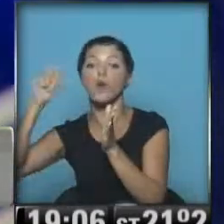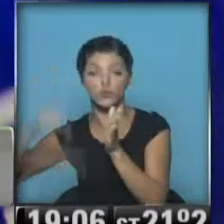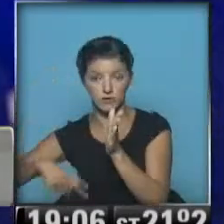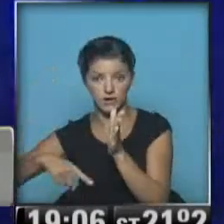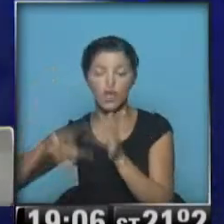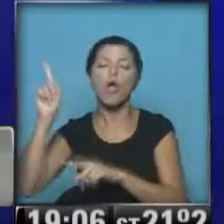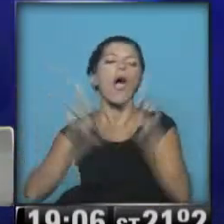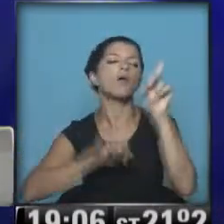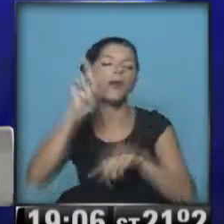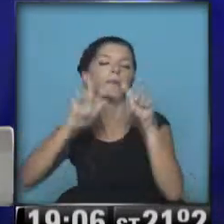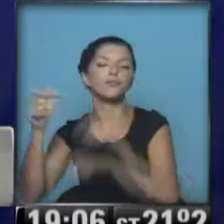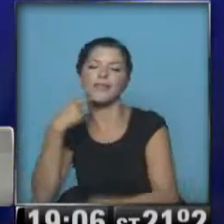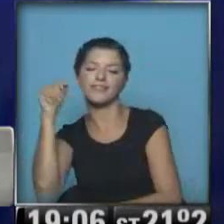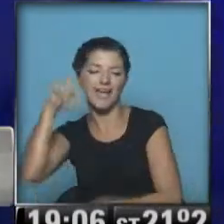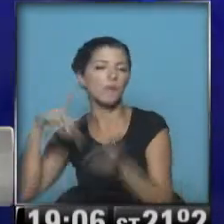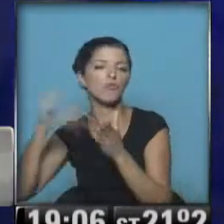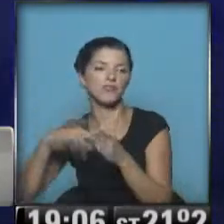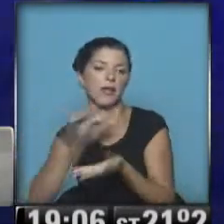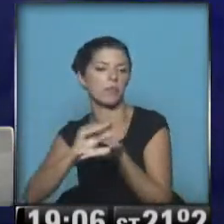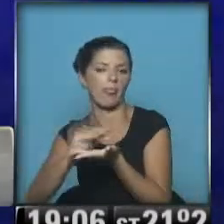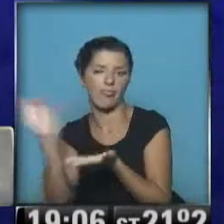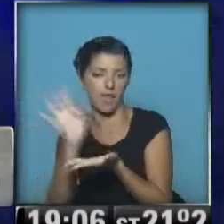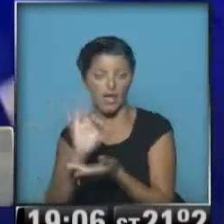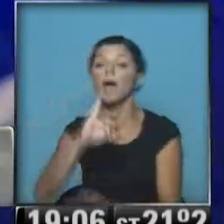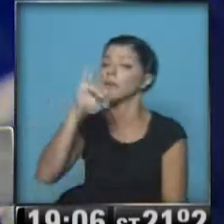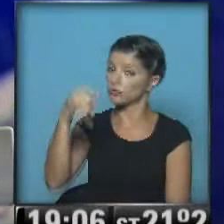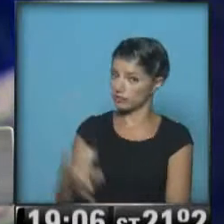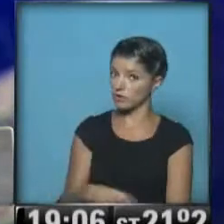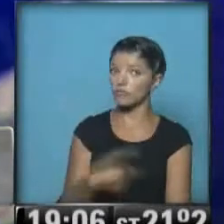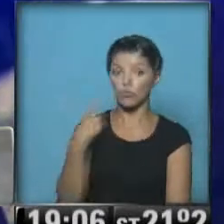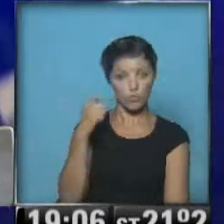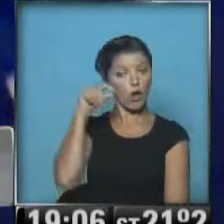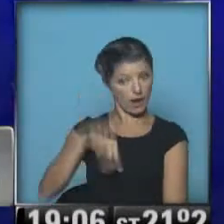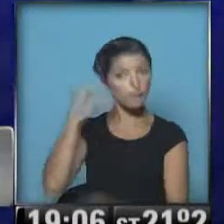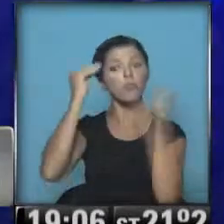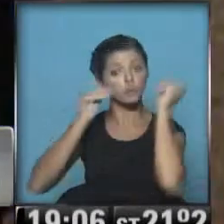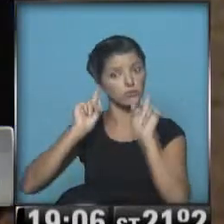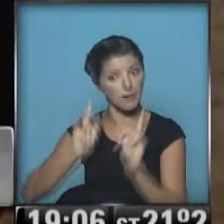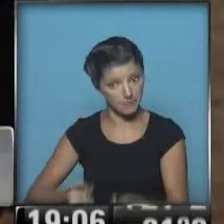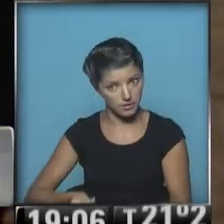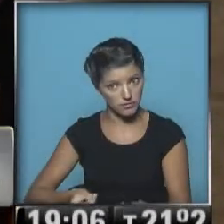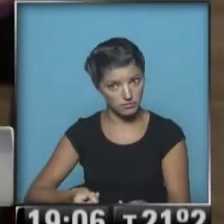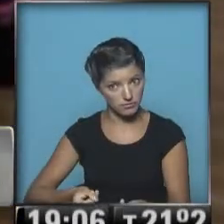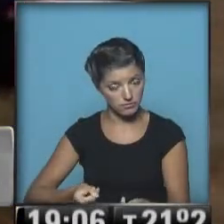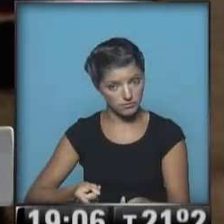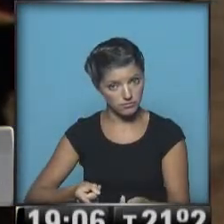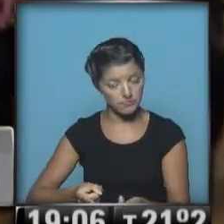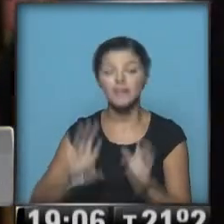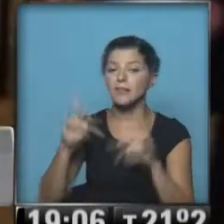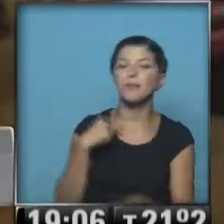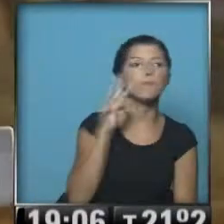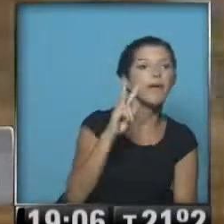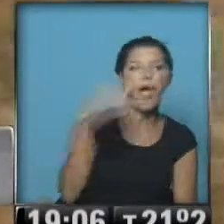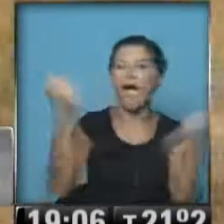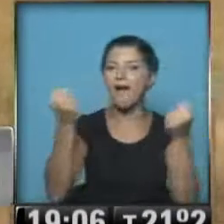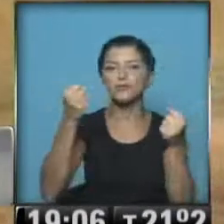muchos dicen que eso no ocurría, y vemos que sí, es una preocupación también la Ciudad de Buenos Aires, y particularmente ver tantos patrulleros,